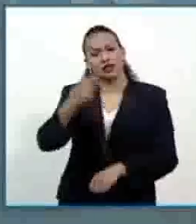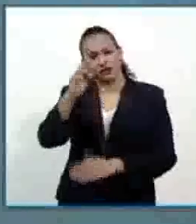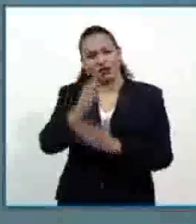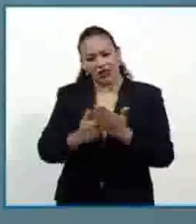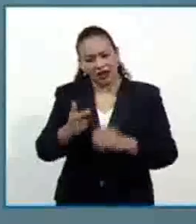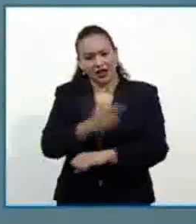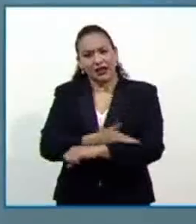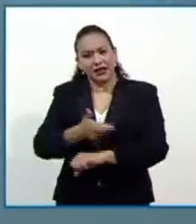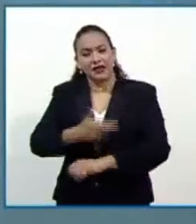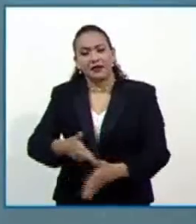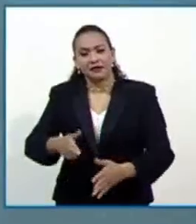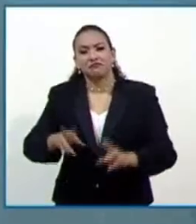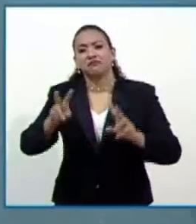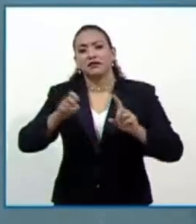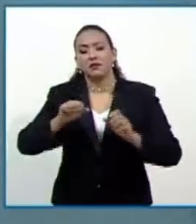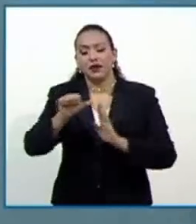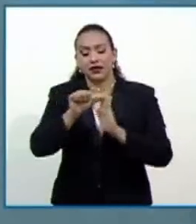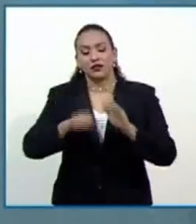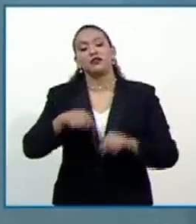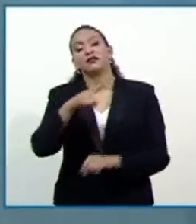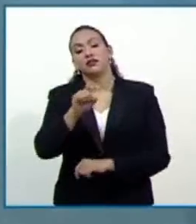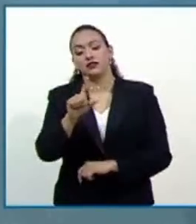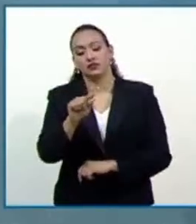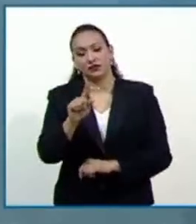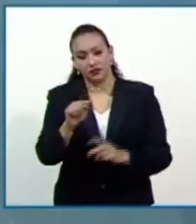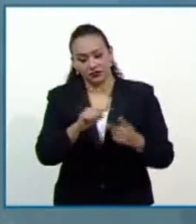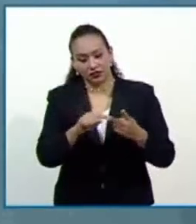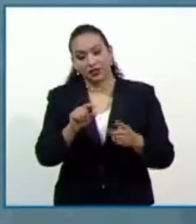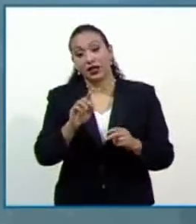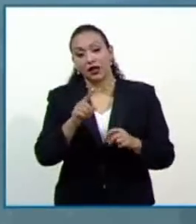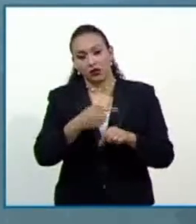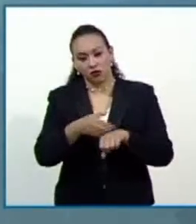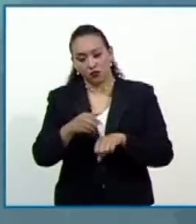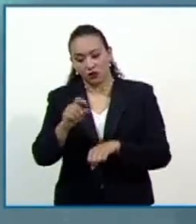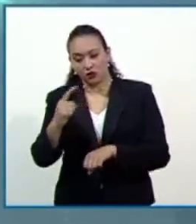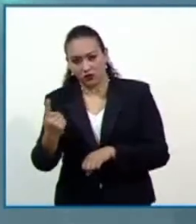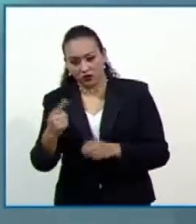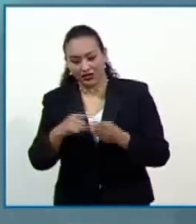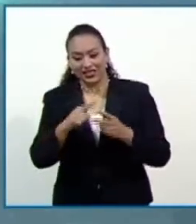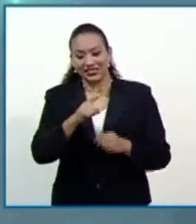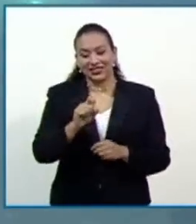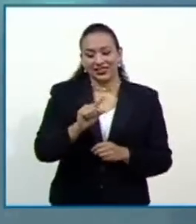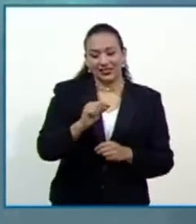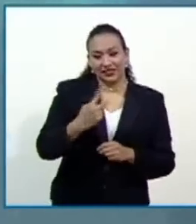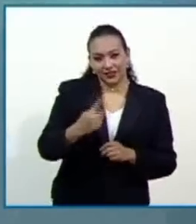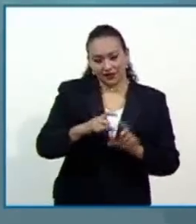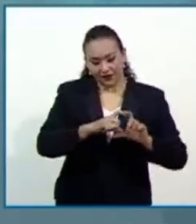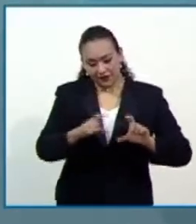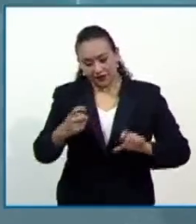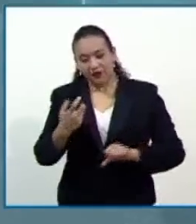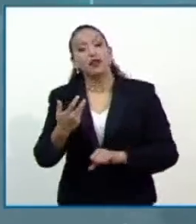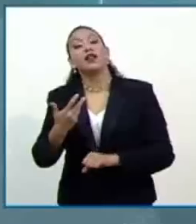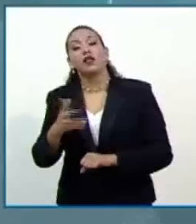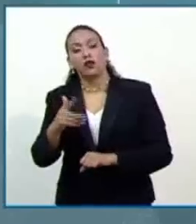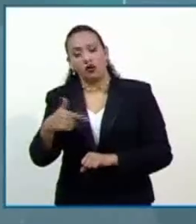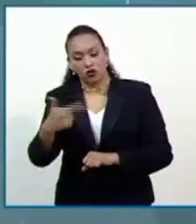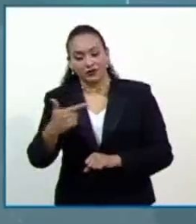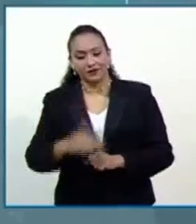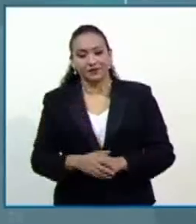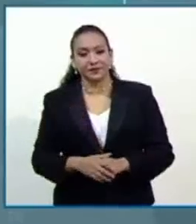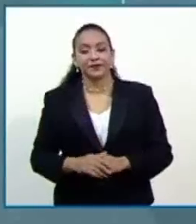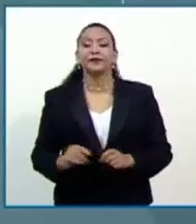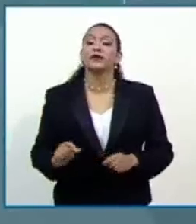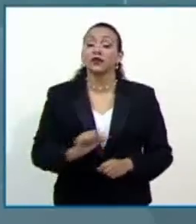procesal en términos de los artículos 170, fracción primera, y 172, fracción decimosegunda, y